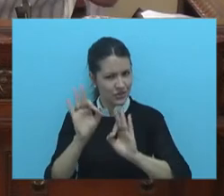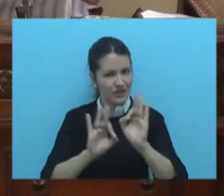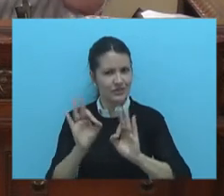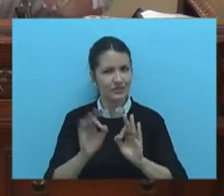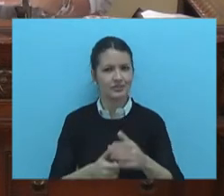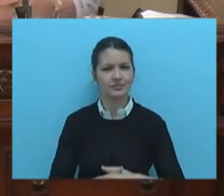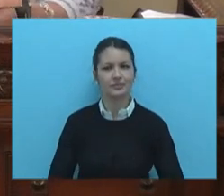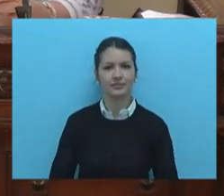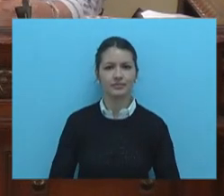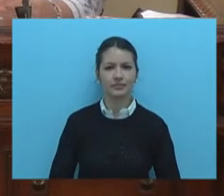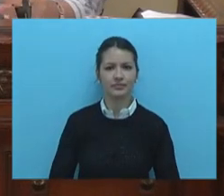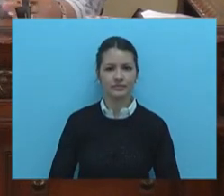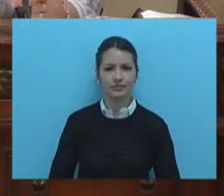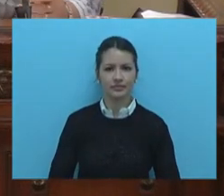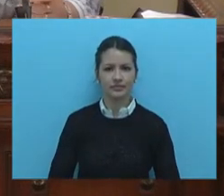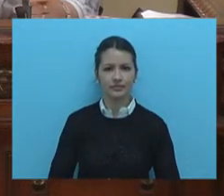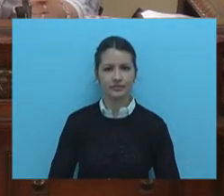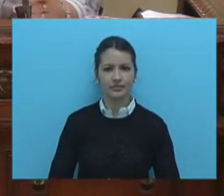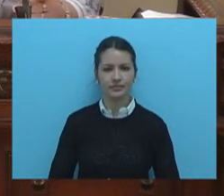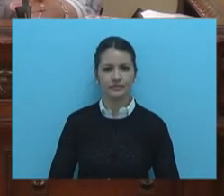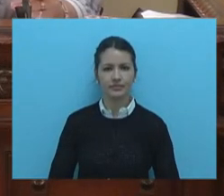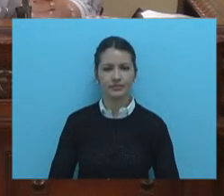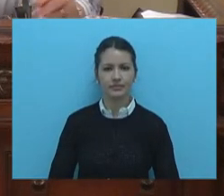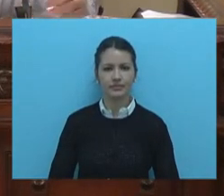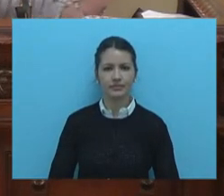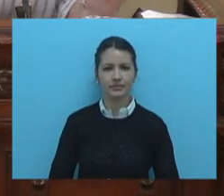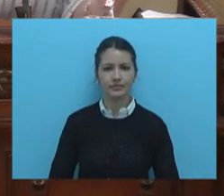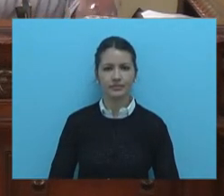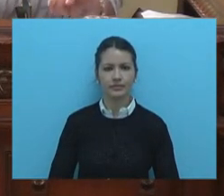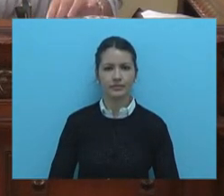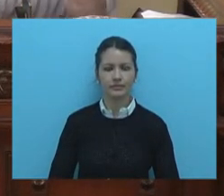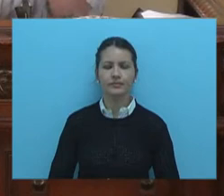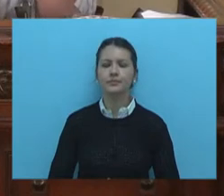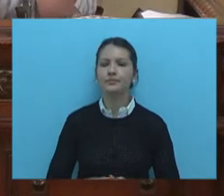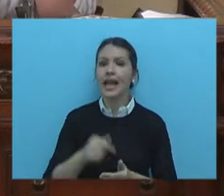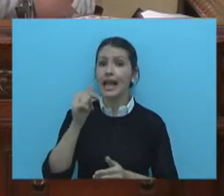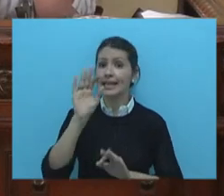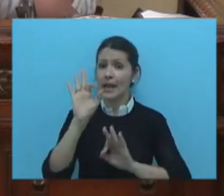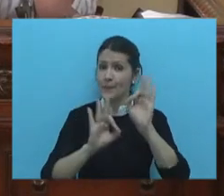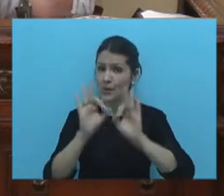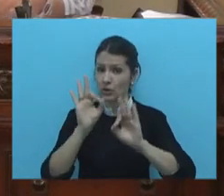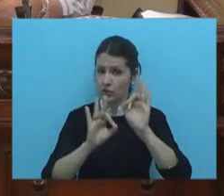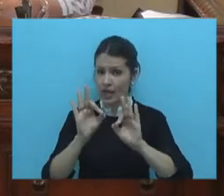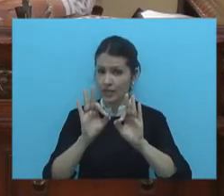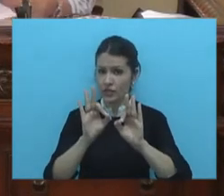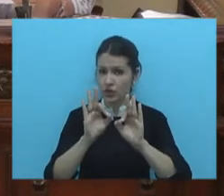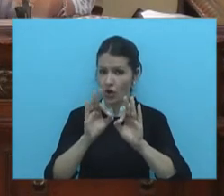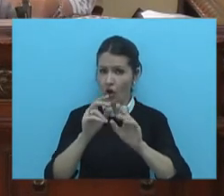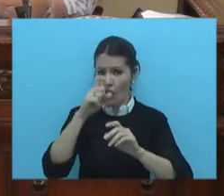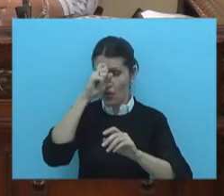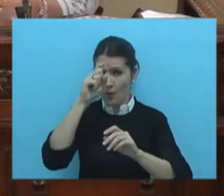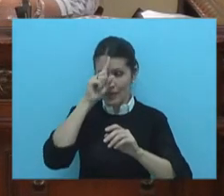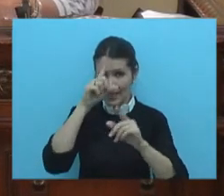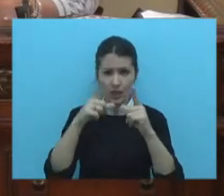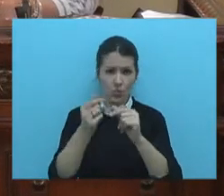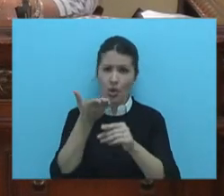Diputada, por secretaría, ¿le damos lectura? Sí, estamos tratando el proyecto del hospital, fue el proyecto número 2 que